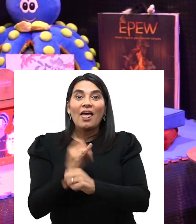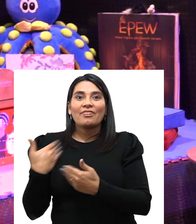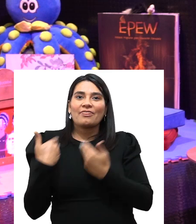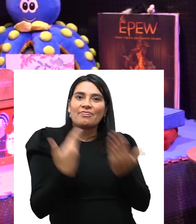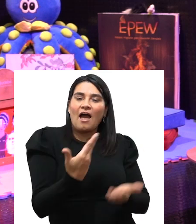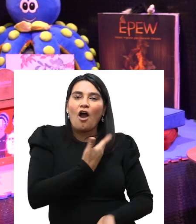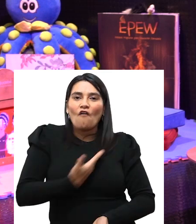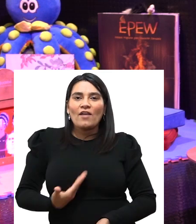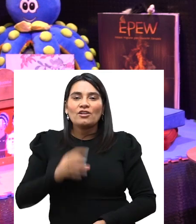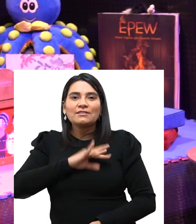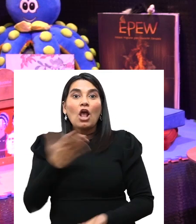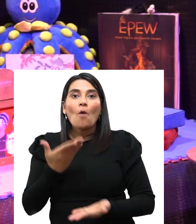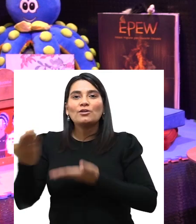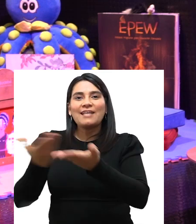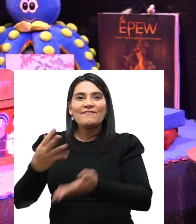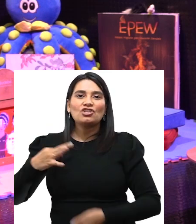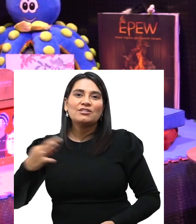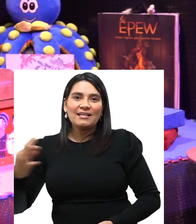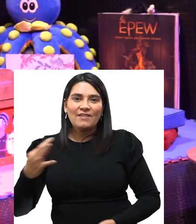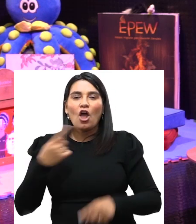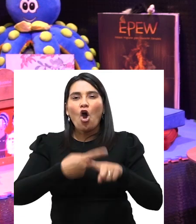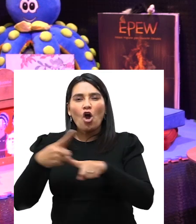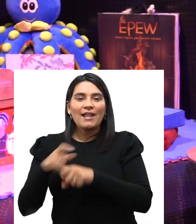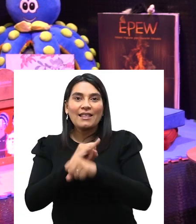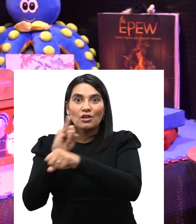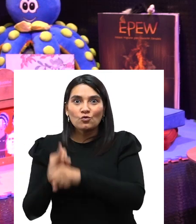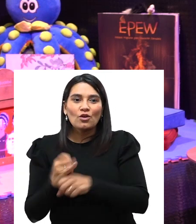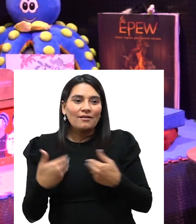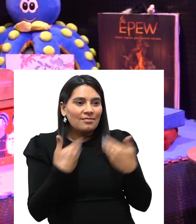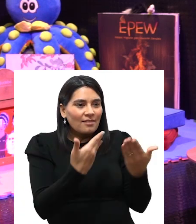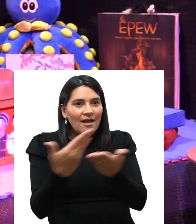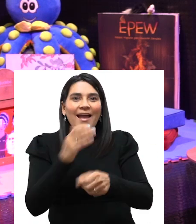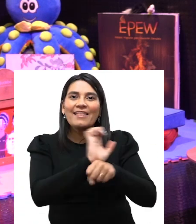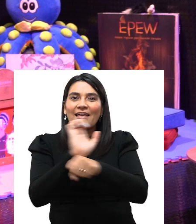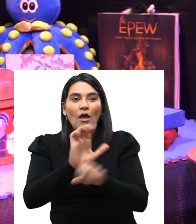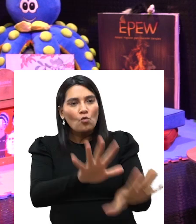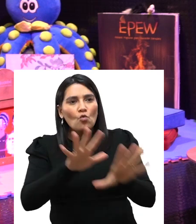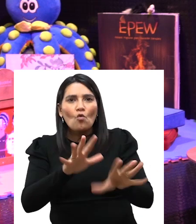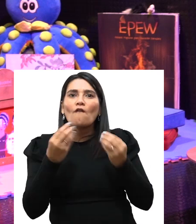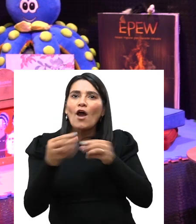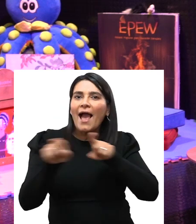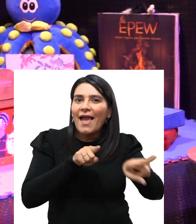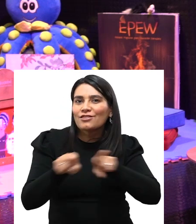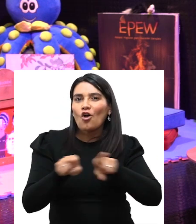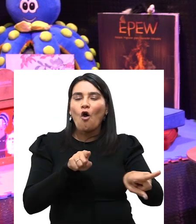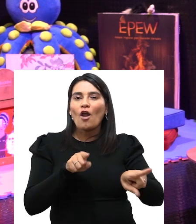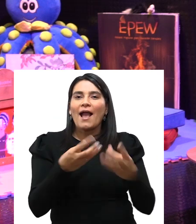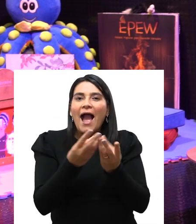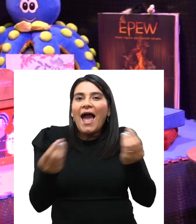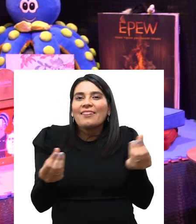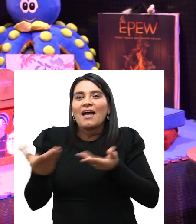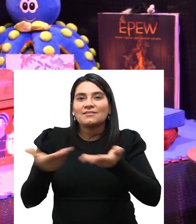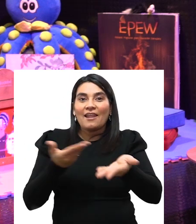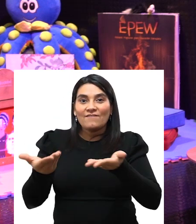Chile a través del Servicio Civil e instituciones del Estado que se destacan por la buena gestión, calidad de servicio